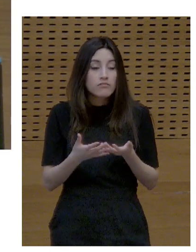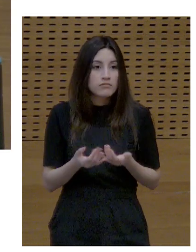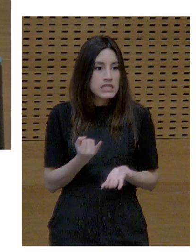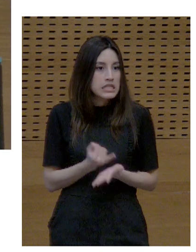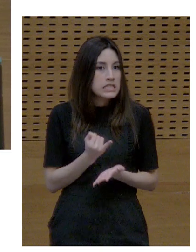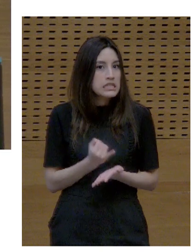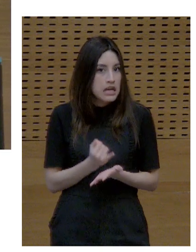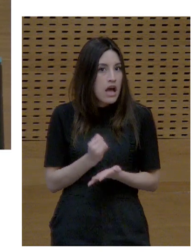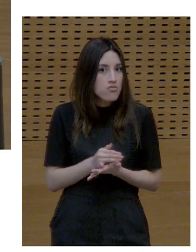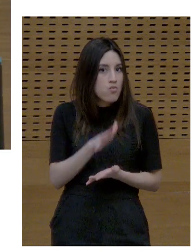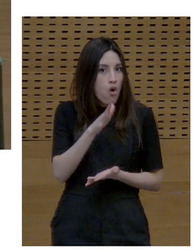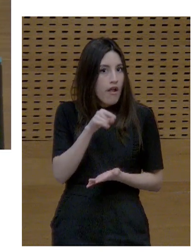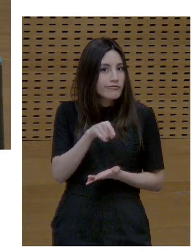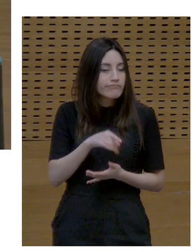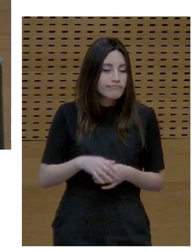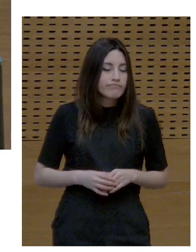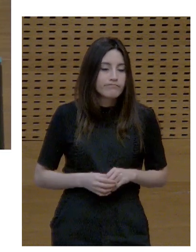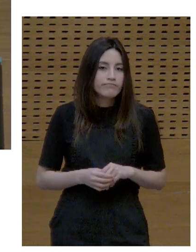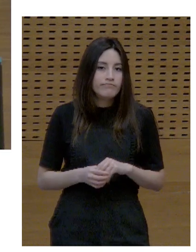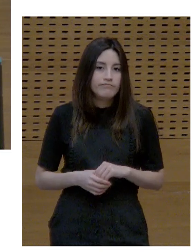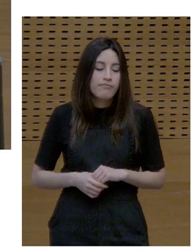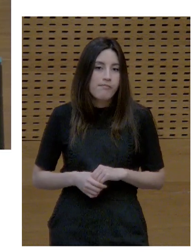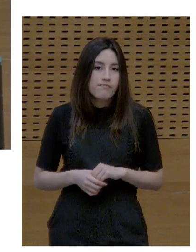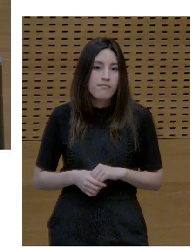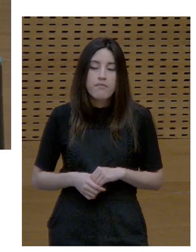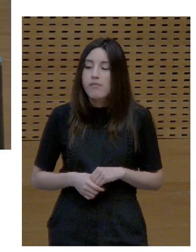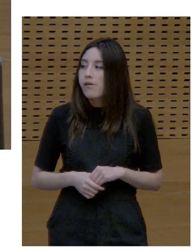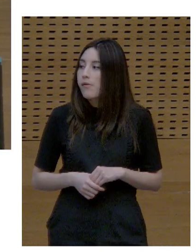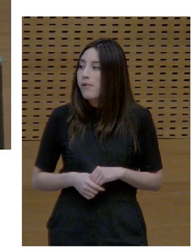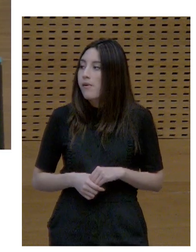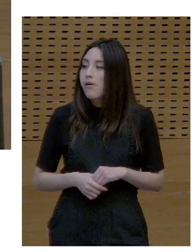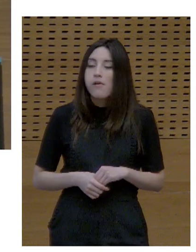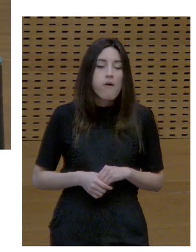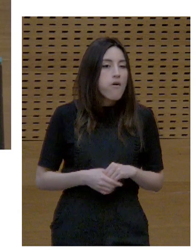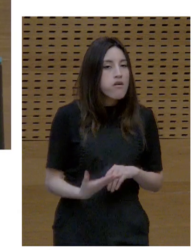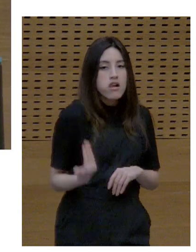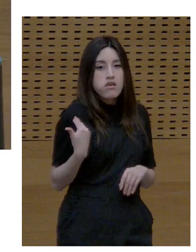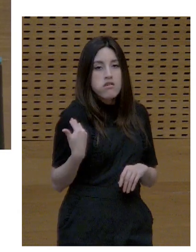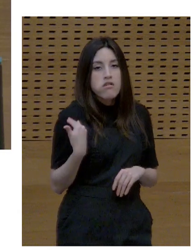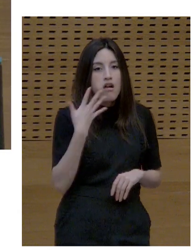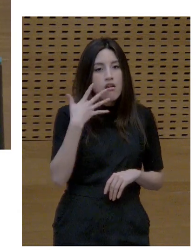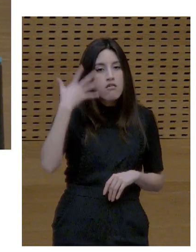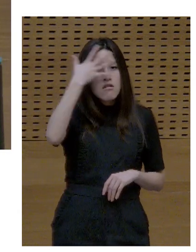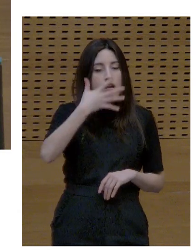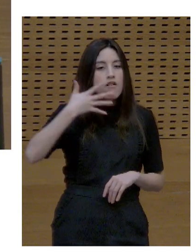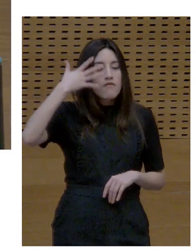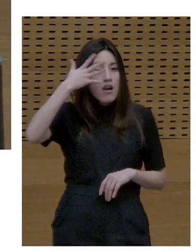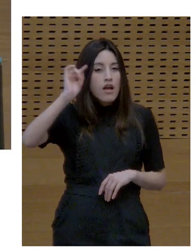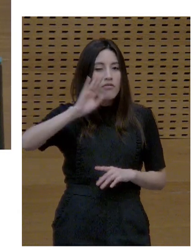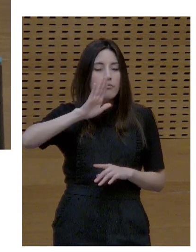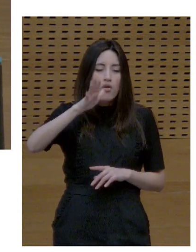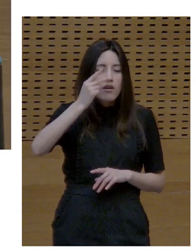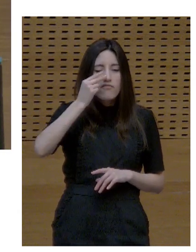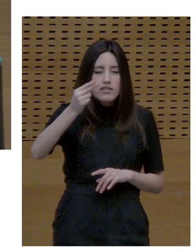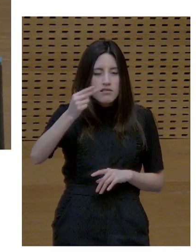mucho en ese sentido, sí, sí. Eso, estuvimos hace poco en Navarra Biomed, en una visita de la asociación, que